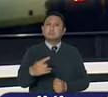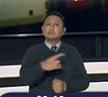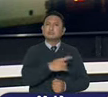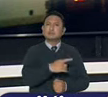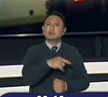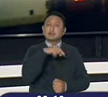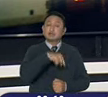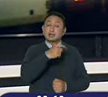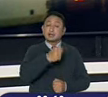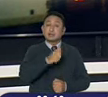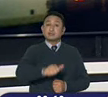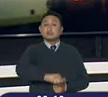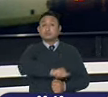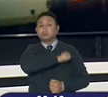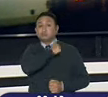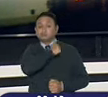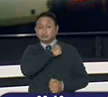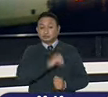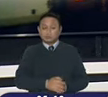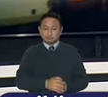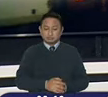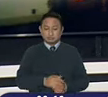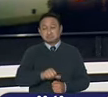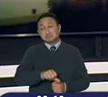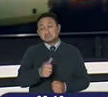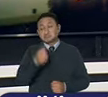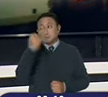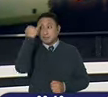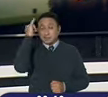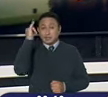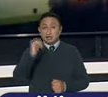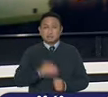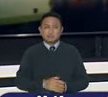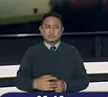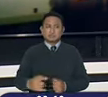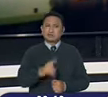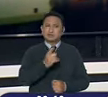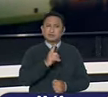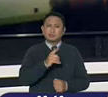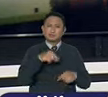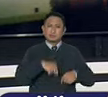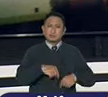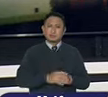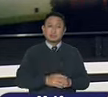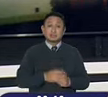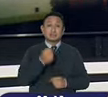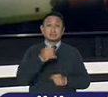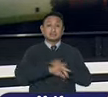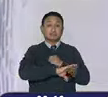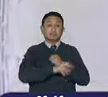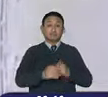de secuestro. Existe otra hipótesis, que podría tratarse de una tentativa de robo.